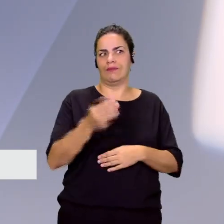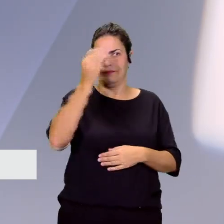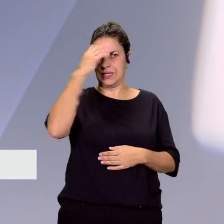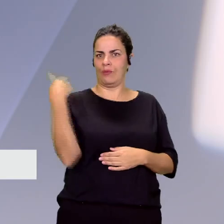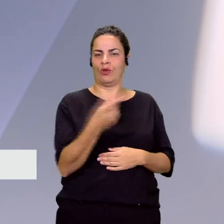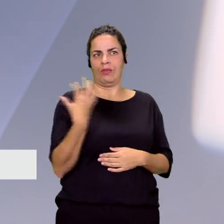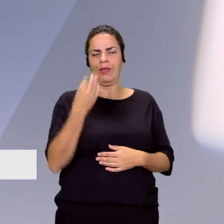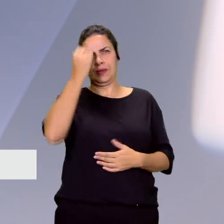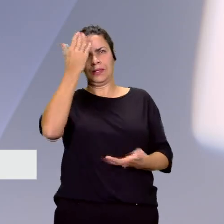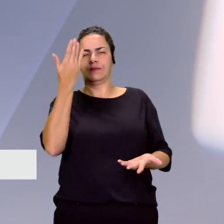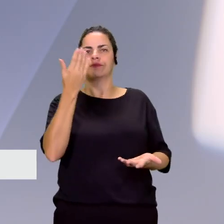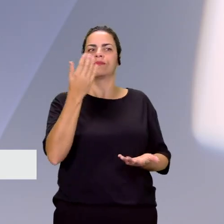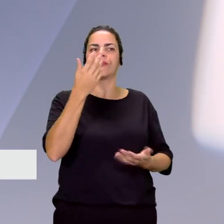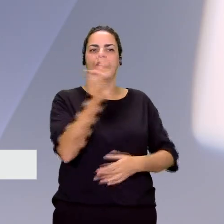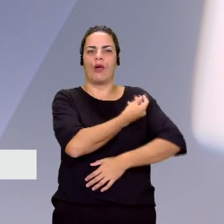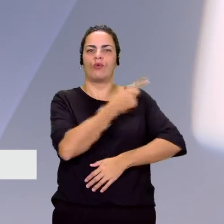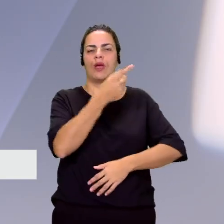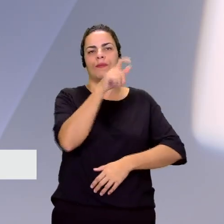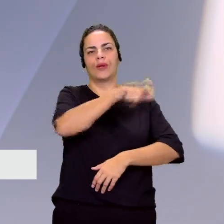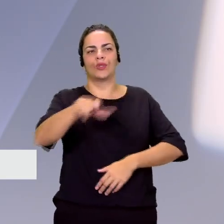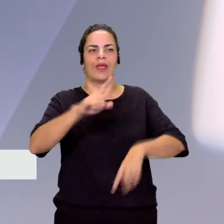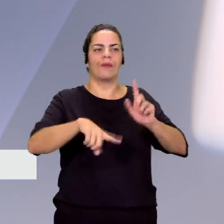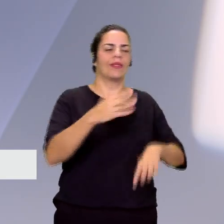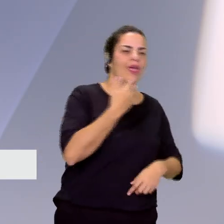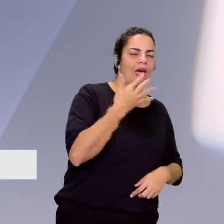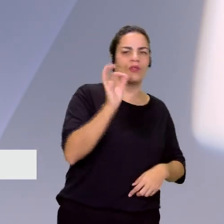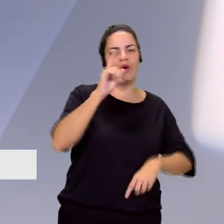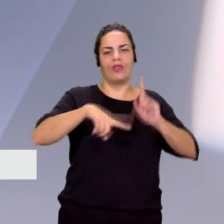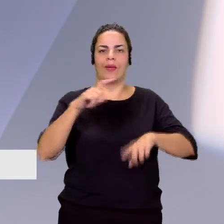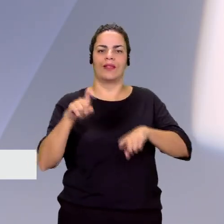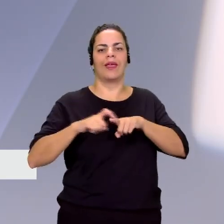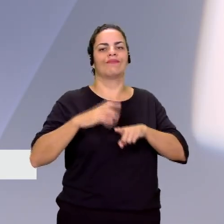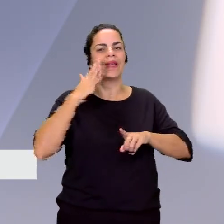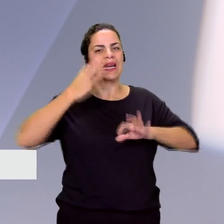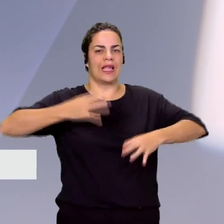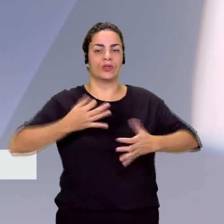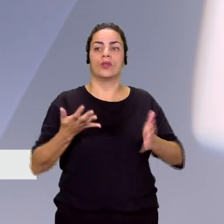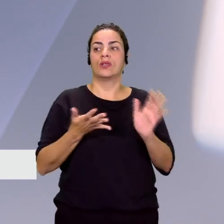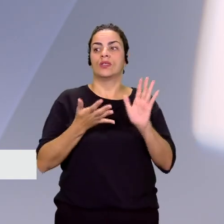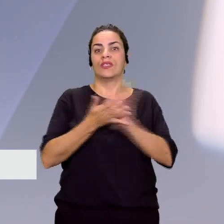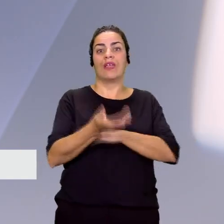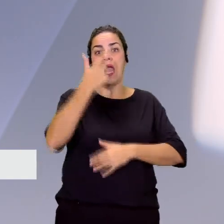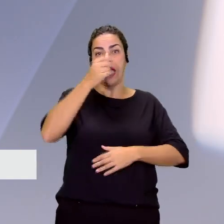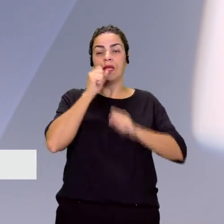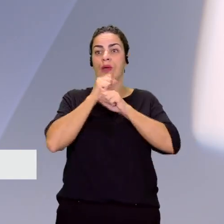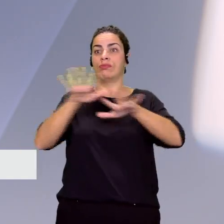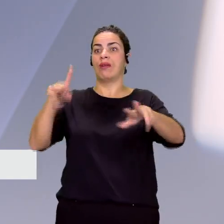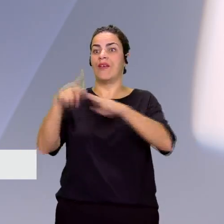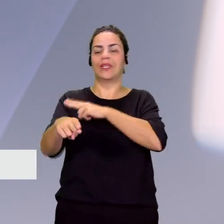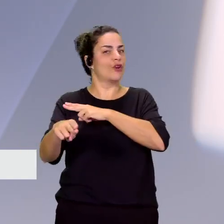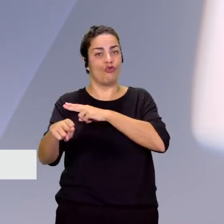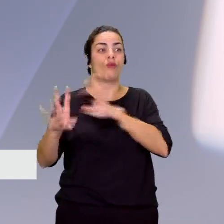a gente por edad, por factores de riesgo y esto significa que no vamos a impedir la difusión de la gripe, pero sí lo que vamos a impedir